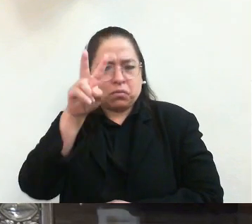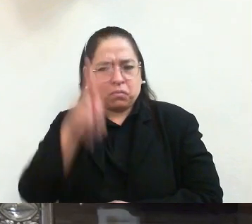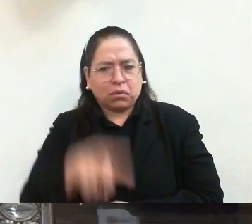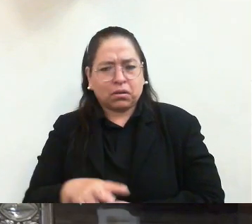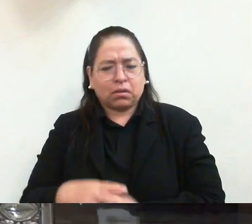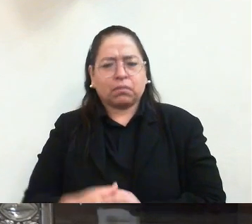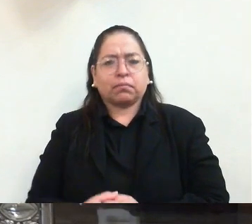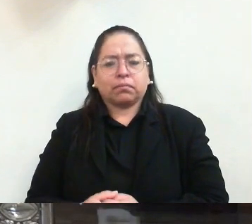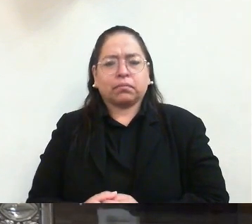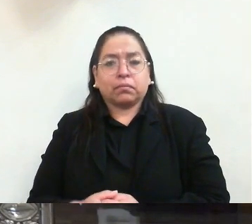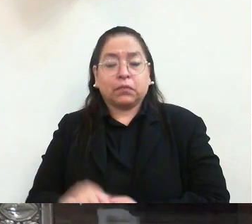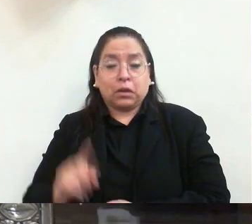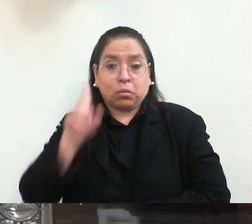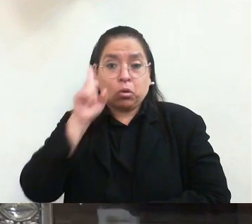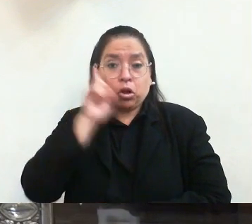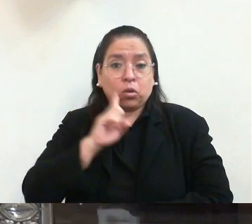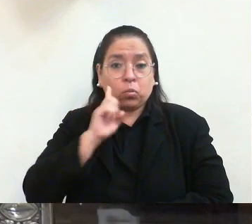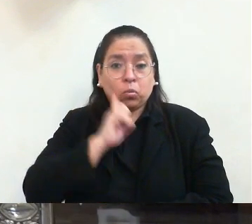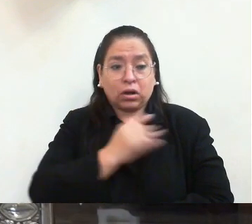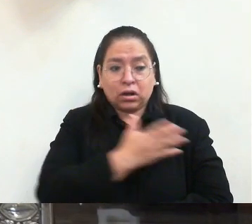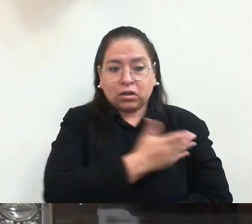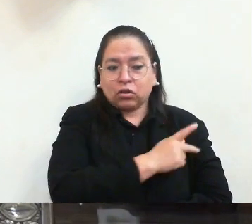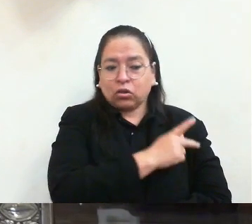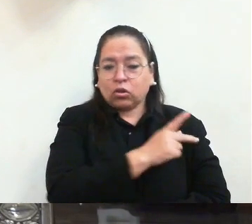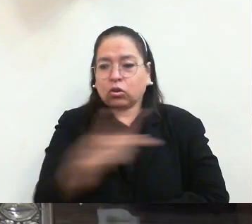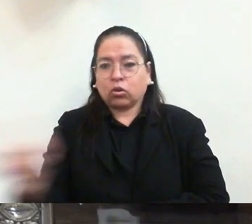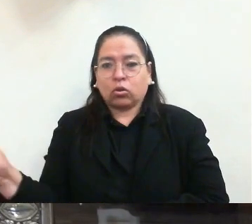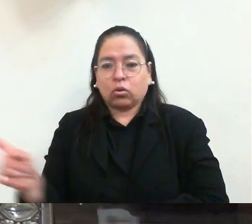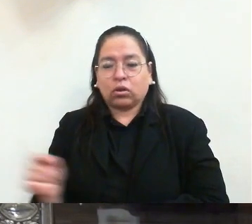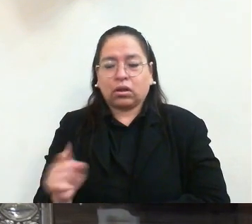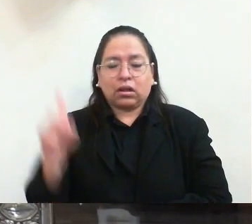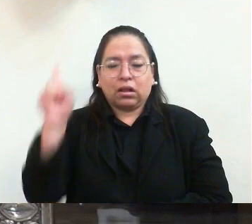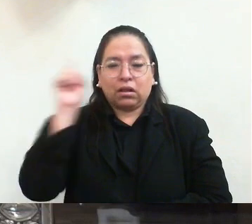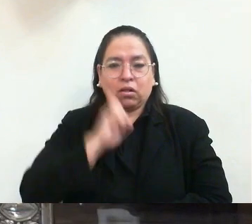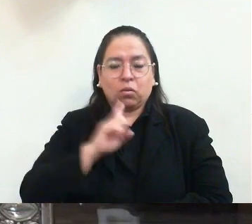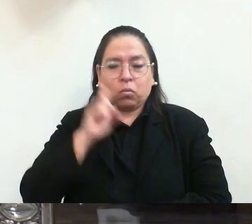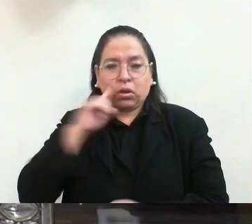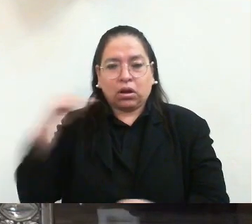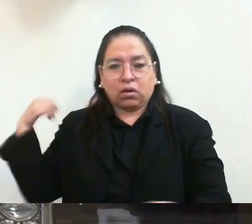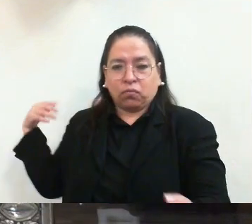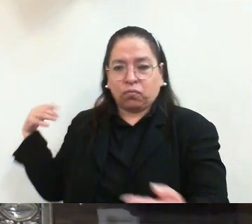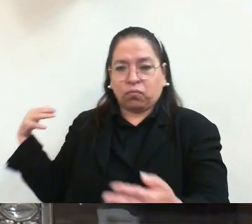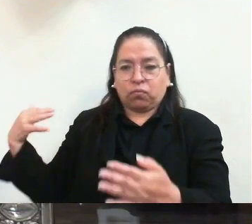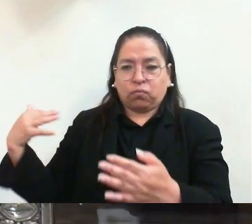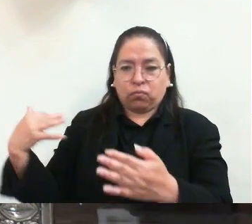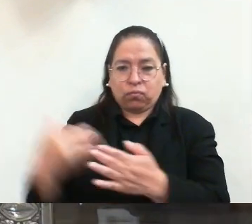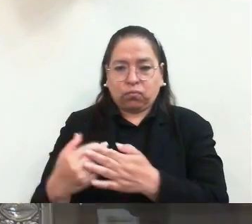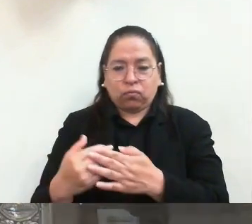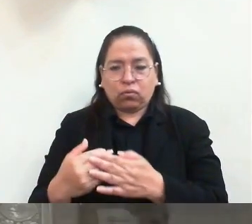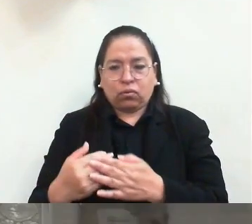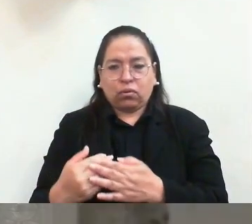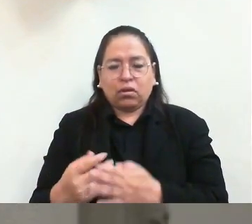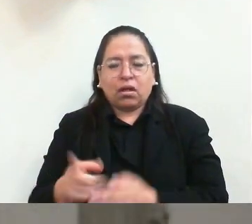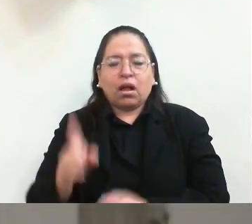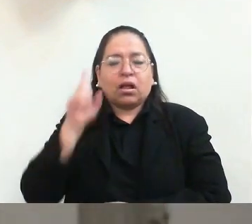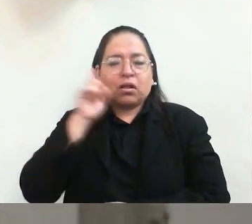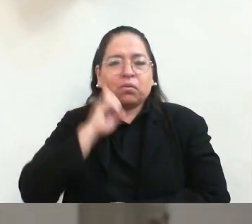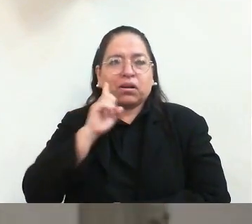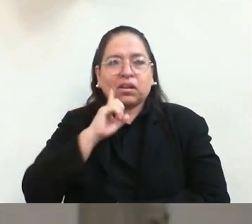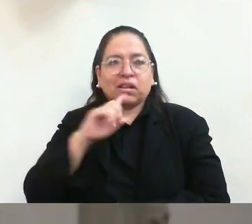porque las mujeres de todos los tiempos han siempre estado en desventaja